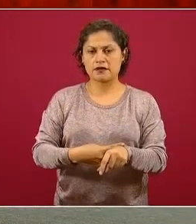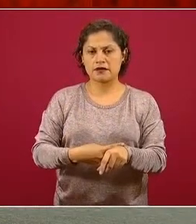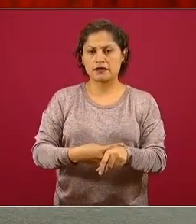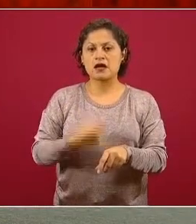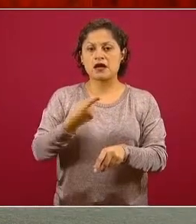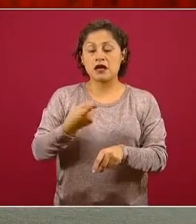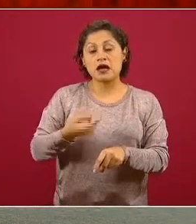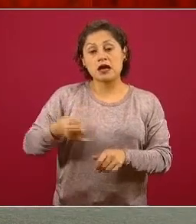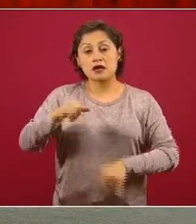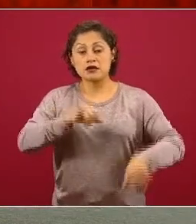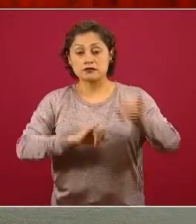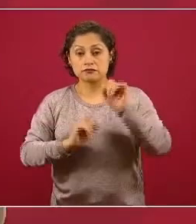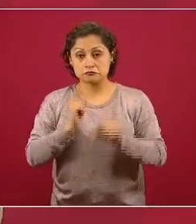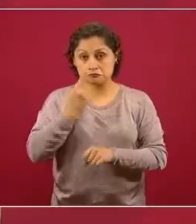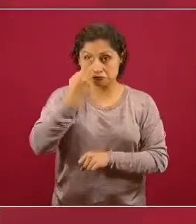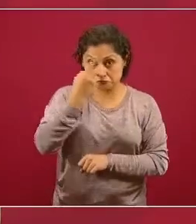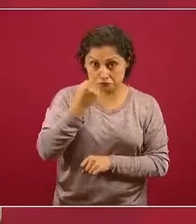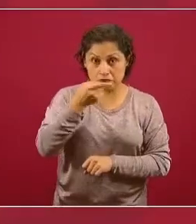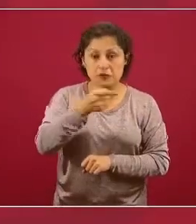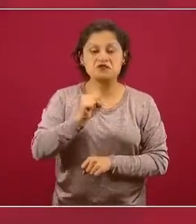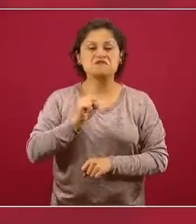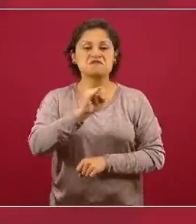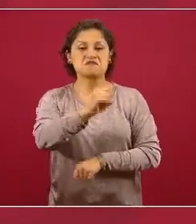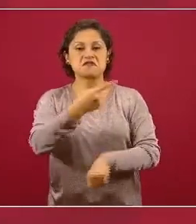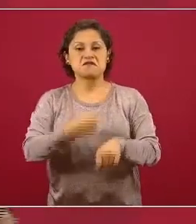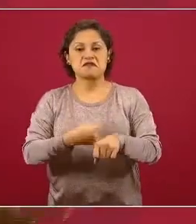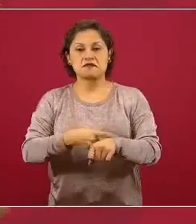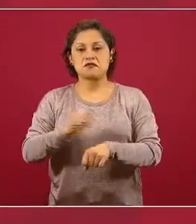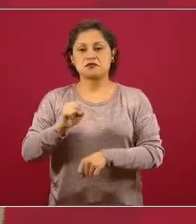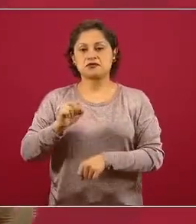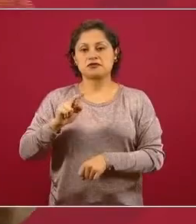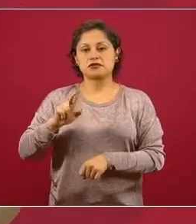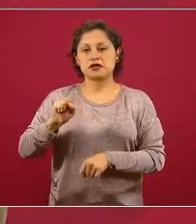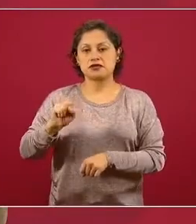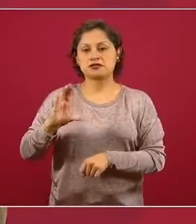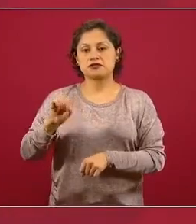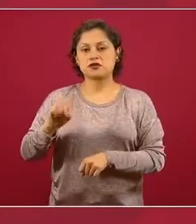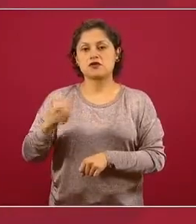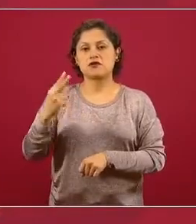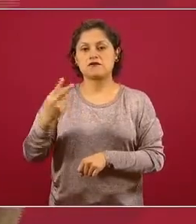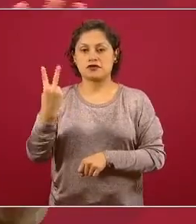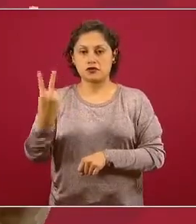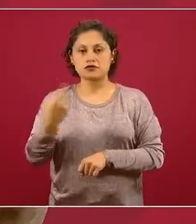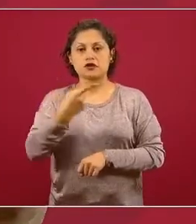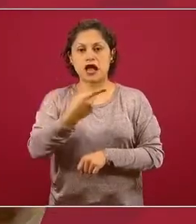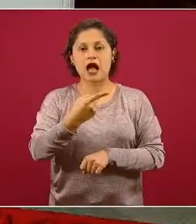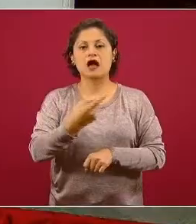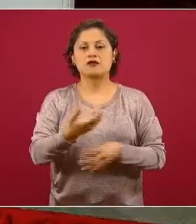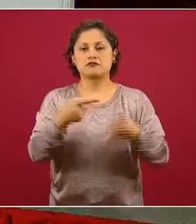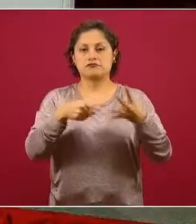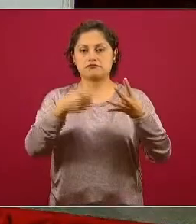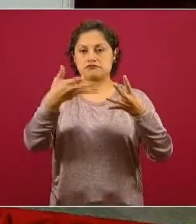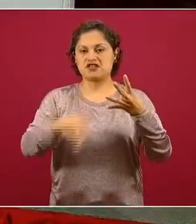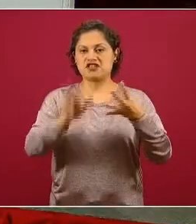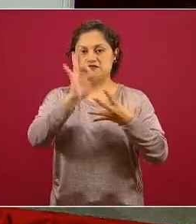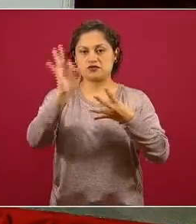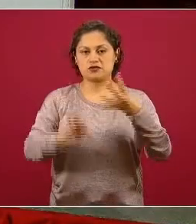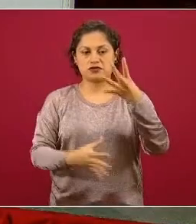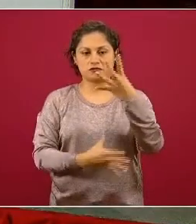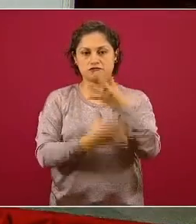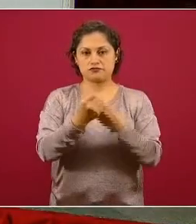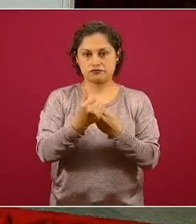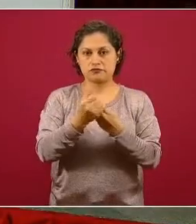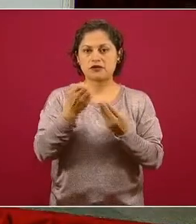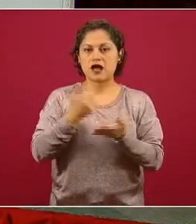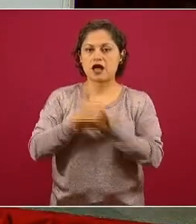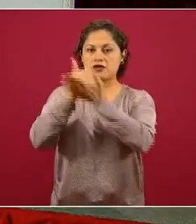de SARS-CoV-2 y este tiene un peso específico de 10%. La suma es 100% y esto compone la resultante del